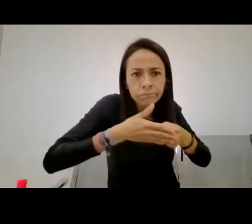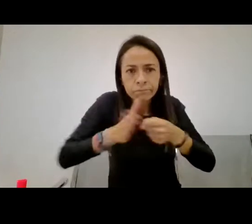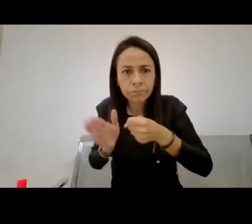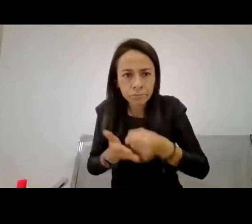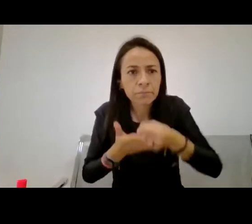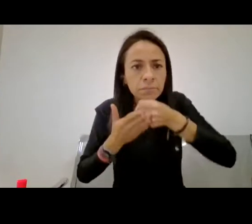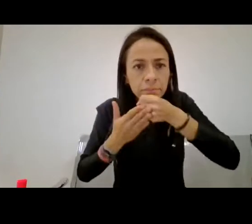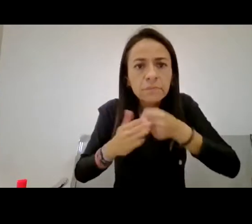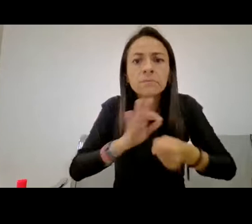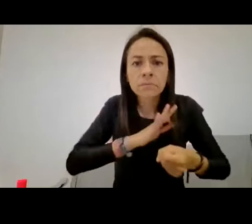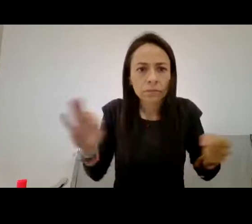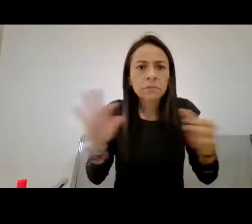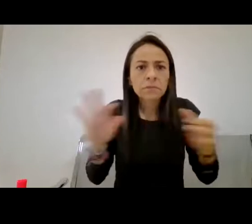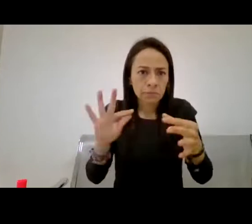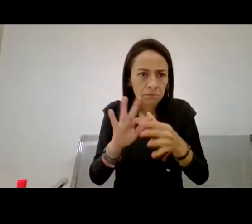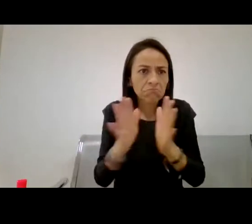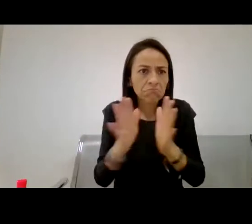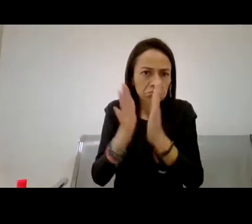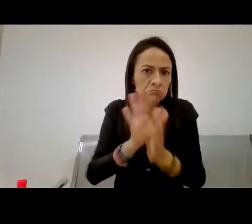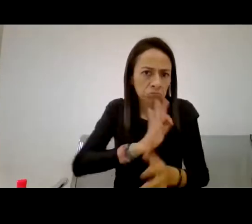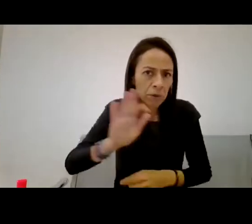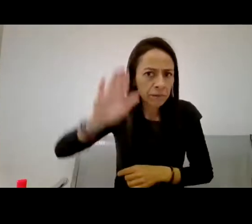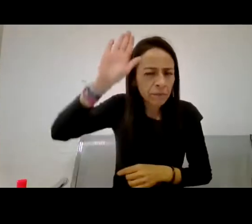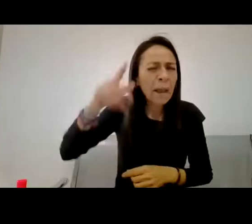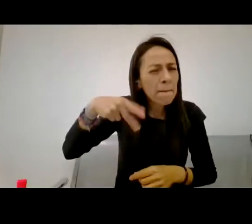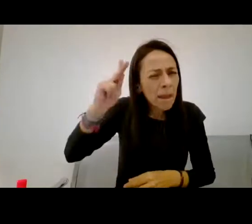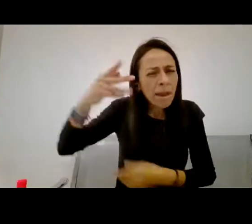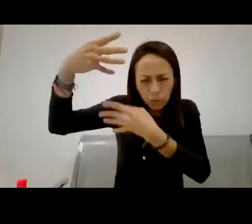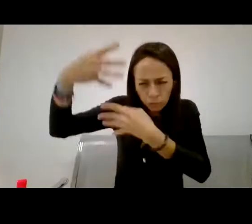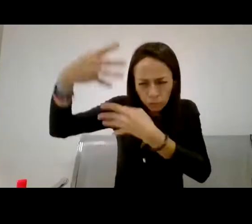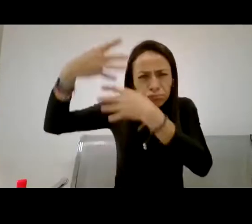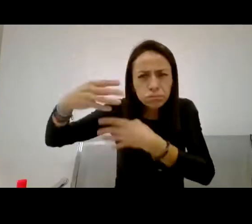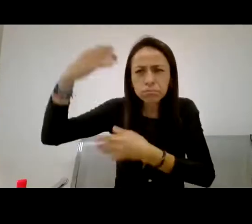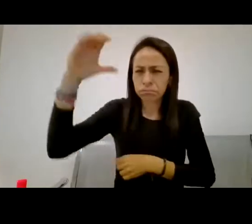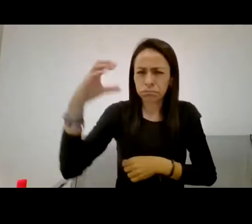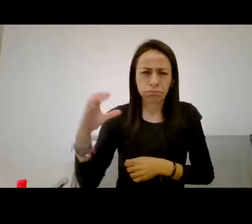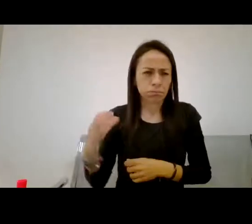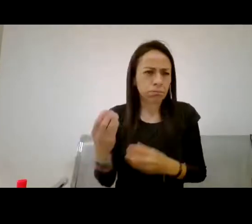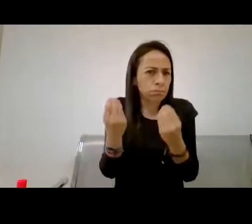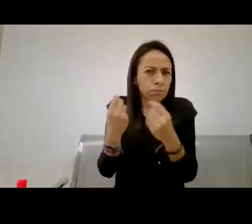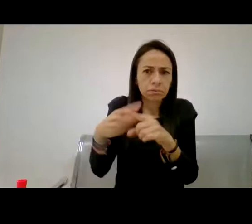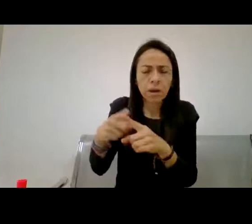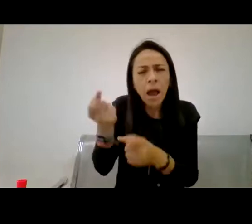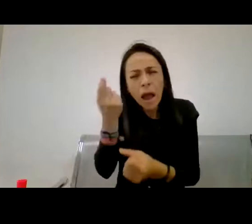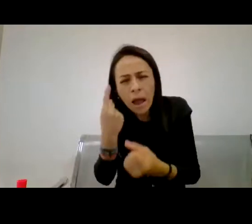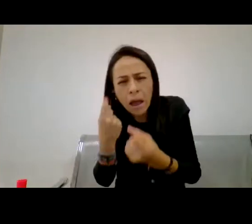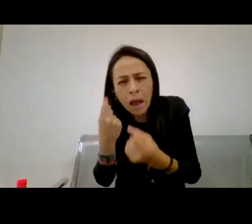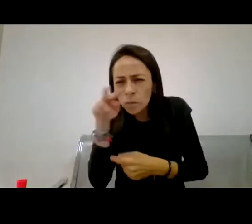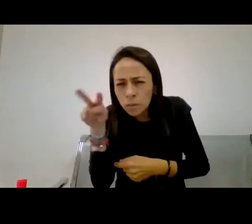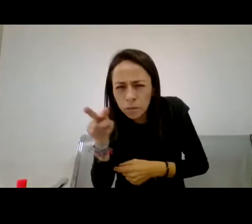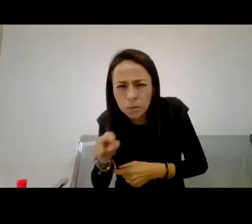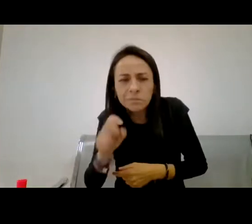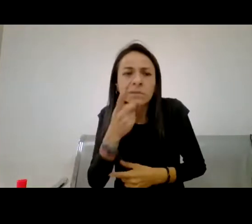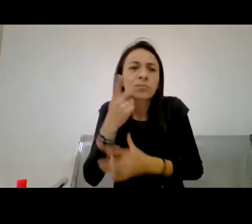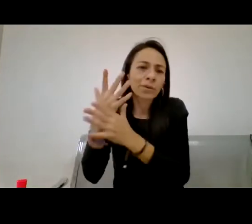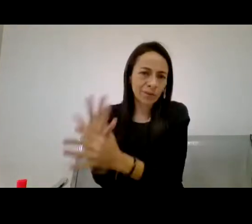comentarios. Algunos de ellos vienen sobre el cómo, o sea, el poco apoyo por